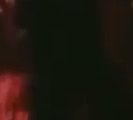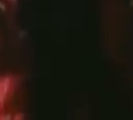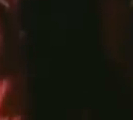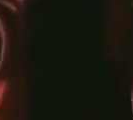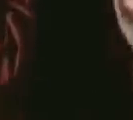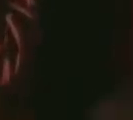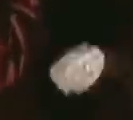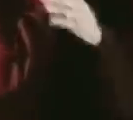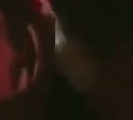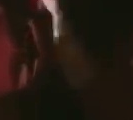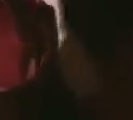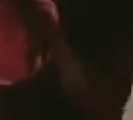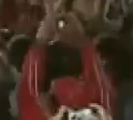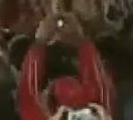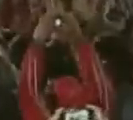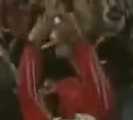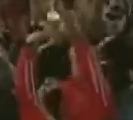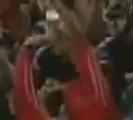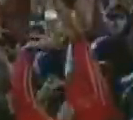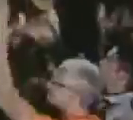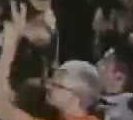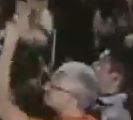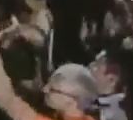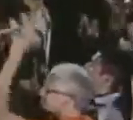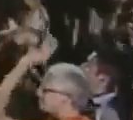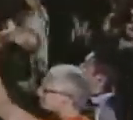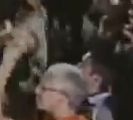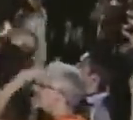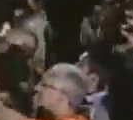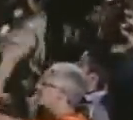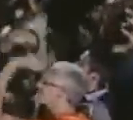Asamblea Constituyente.